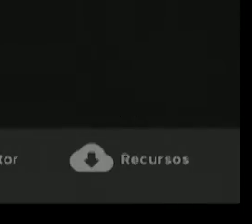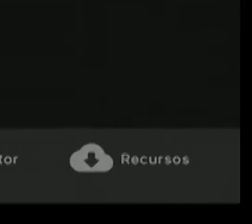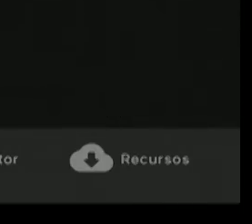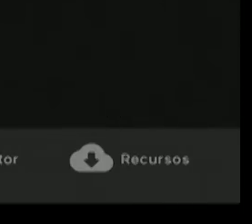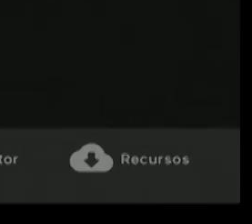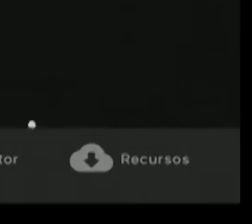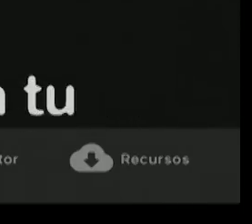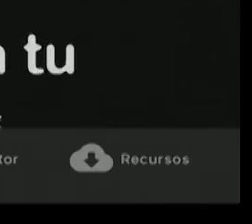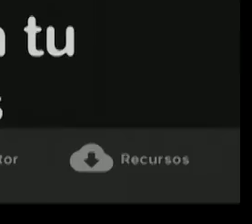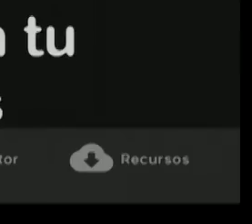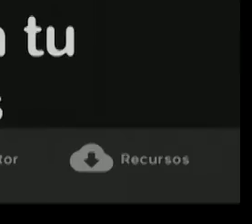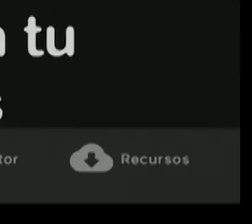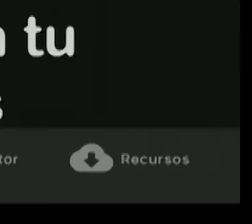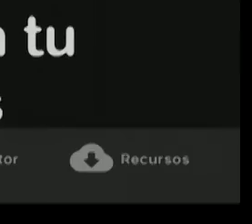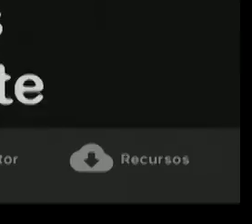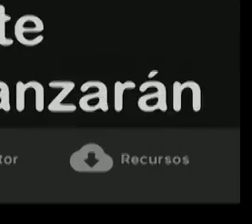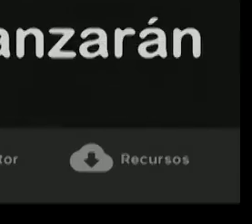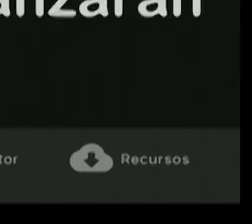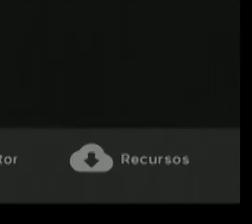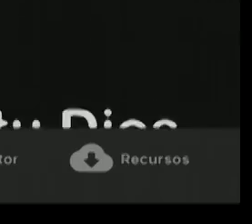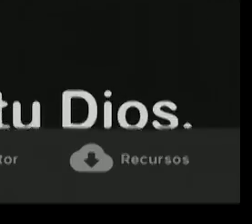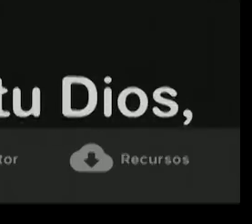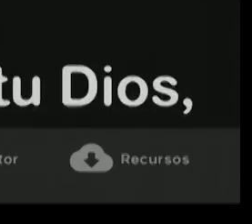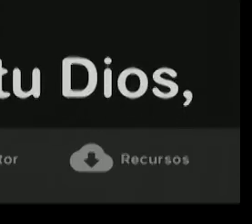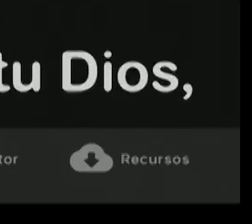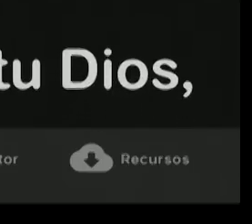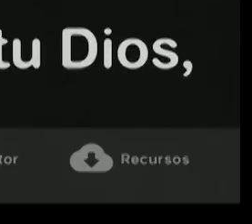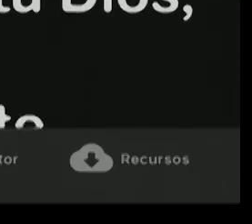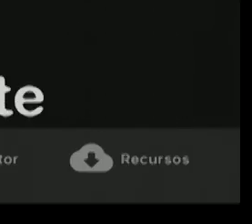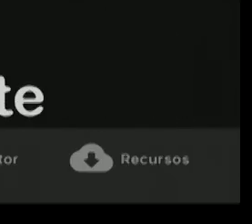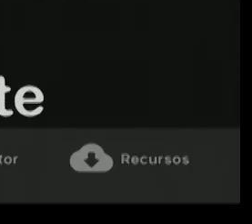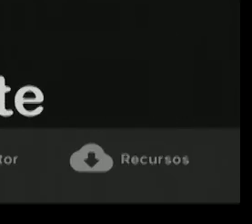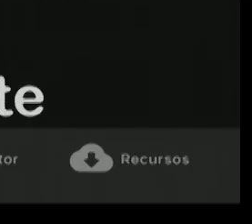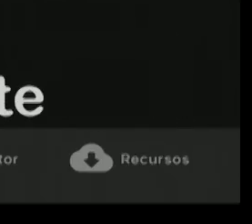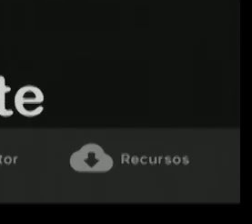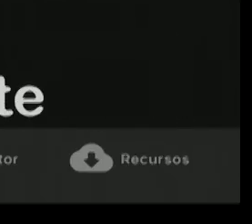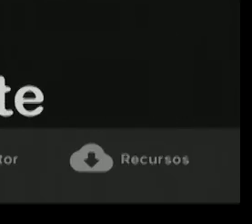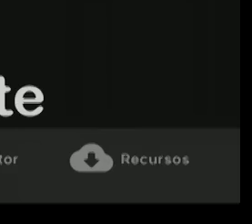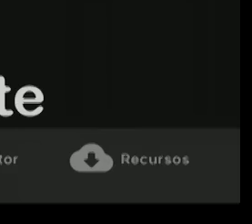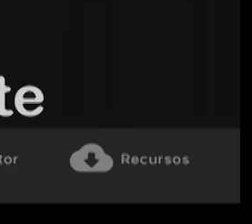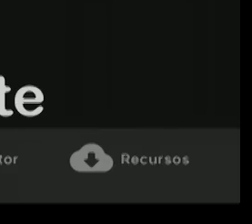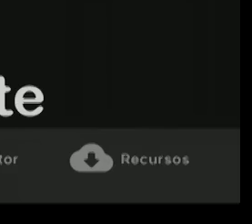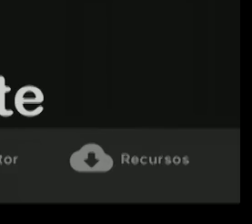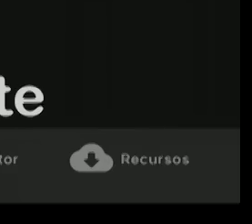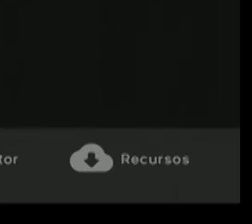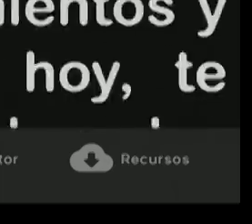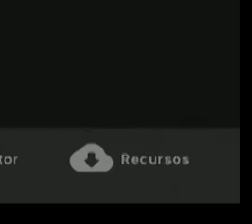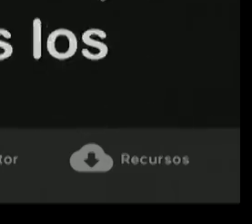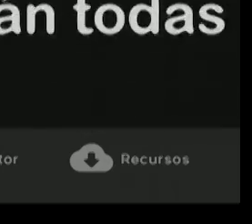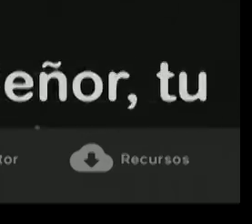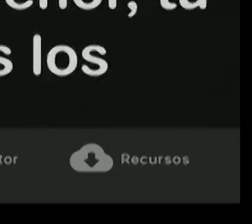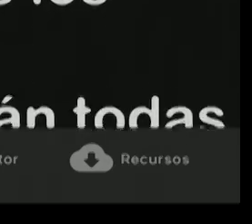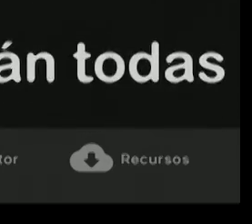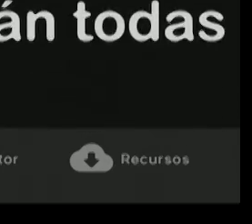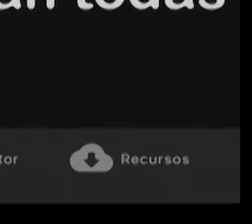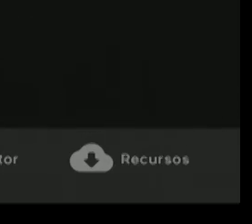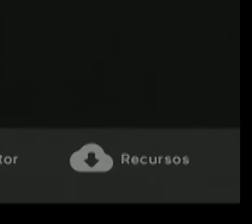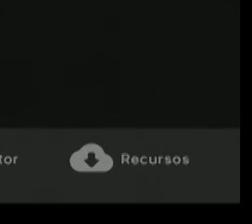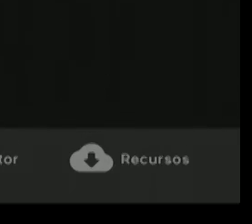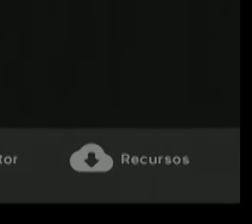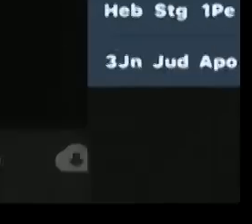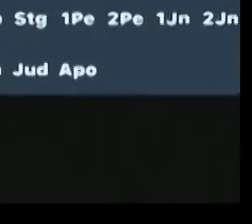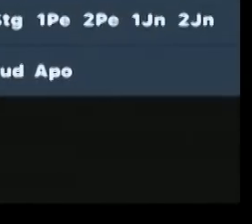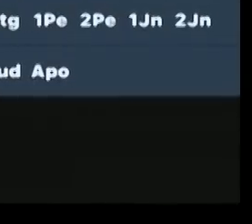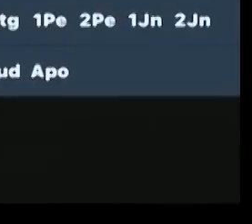Pero acontecerá si no oyeres la voz de Jehová tu Dios para proclamar. ¡Esa! 60. Vamos a